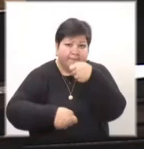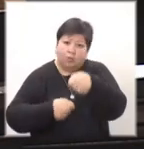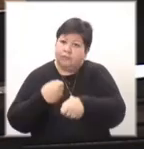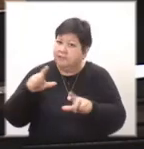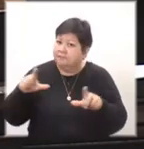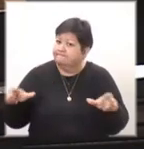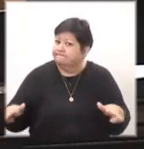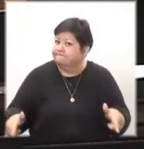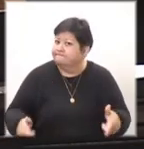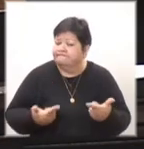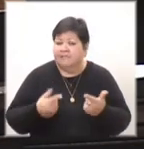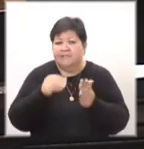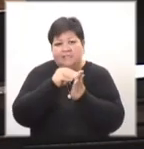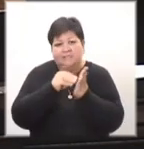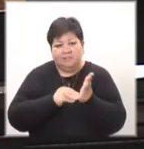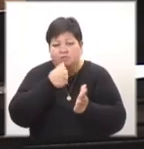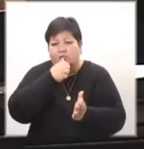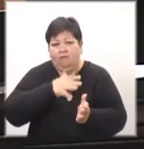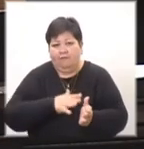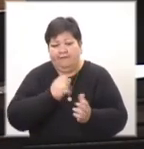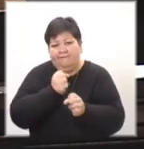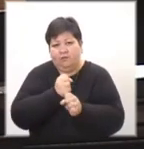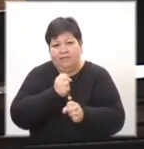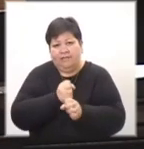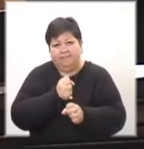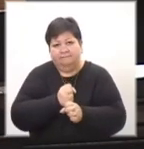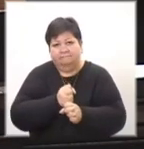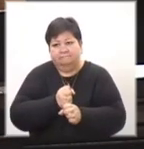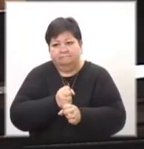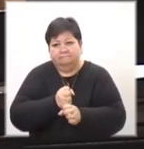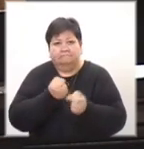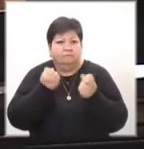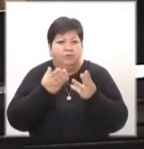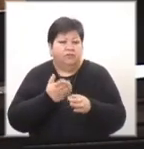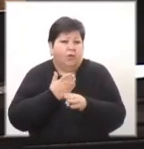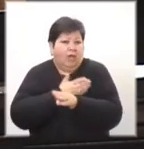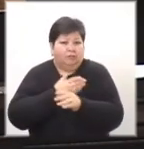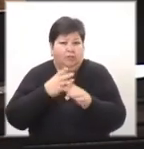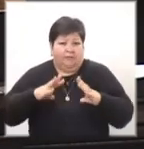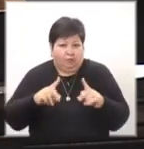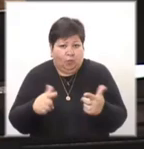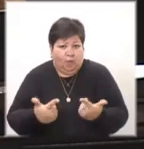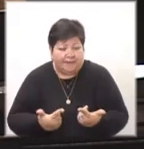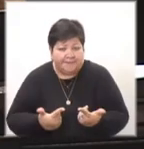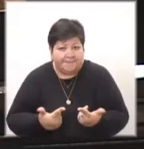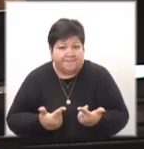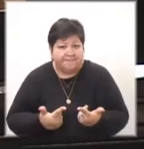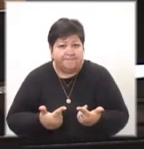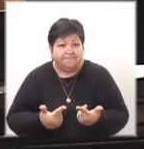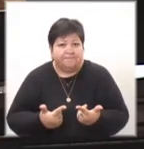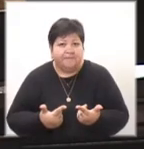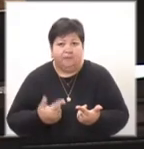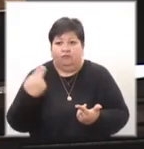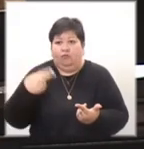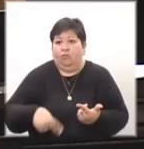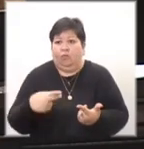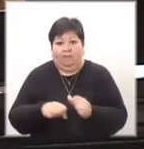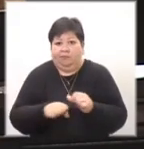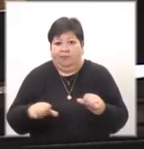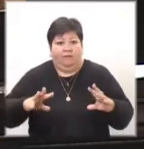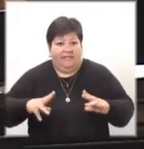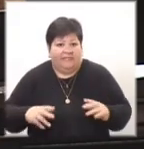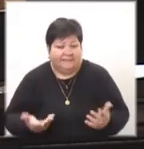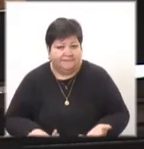sus historias laborales, por lo que nunca llegarán a configurar una causal jubilatoria, es decir, nunca podrán obtener una